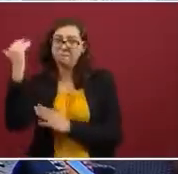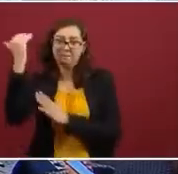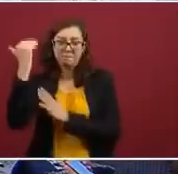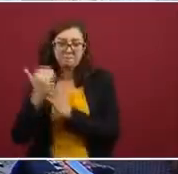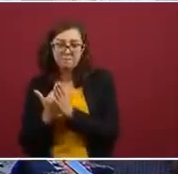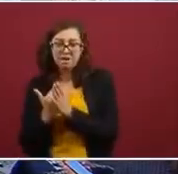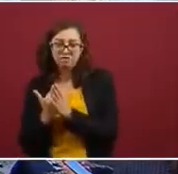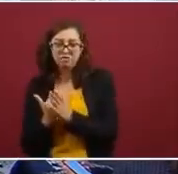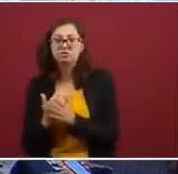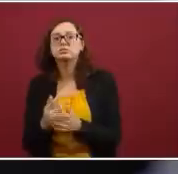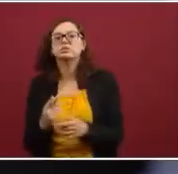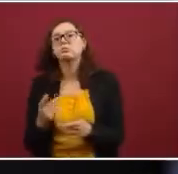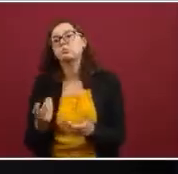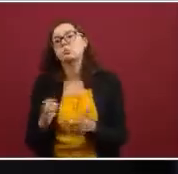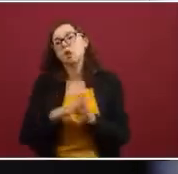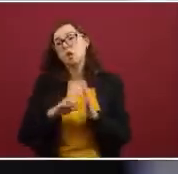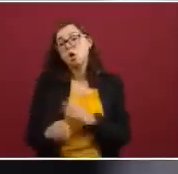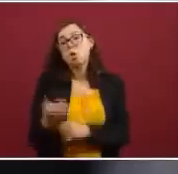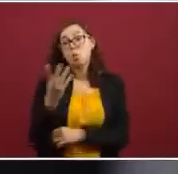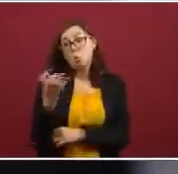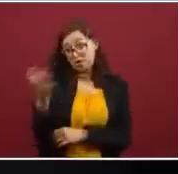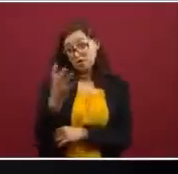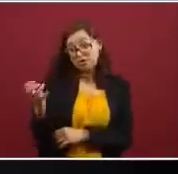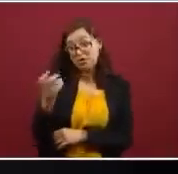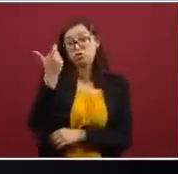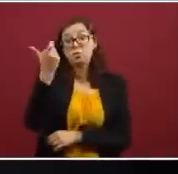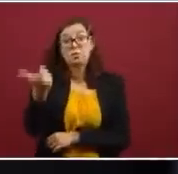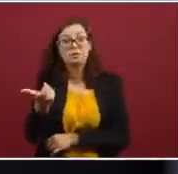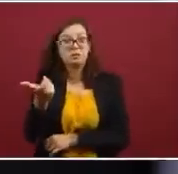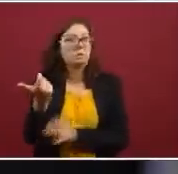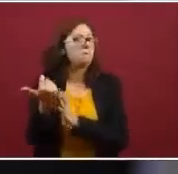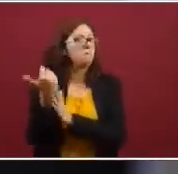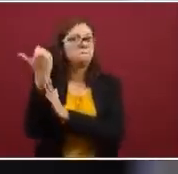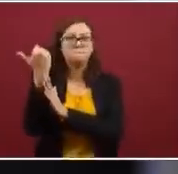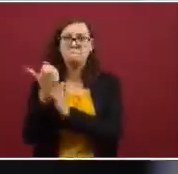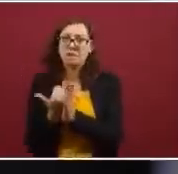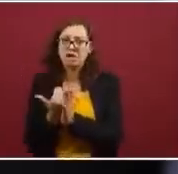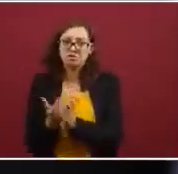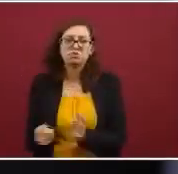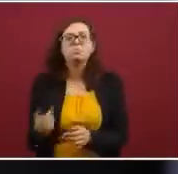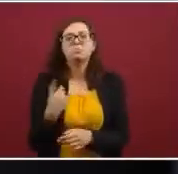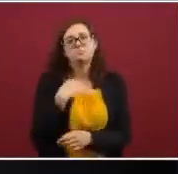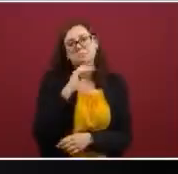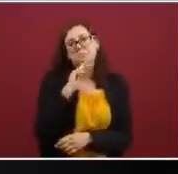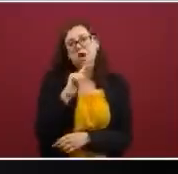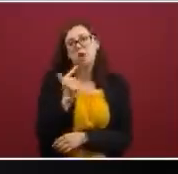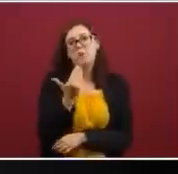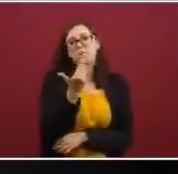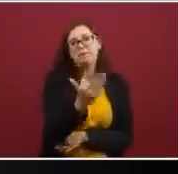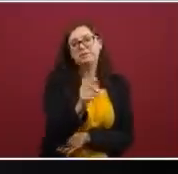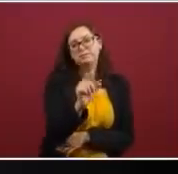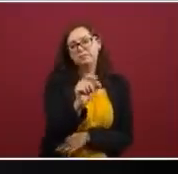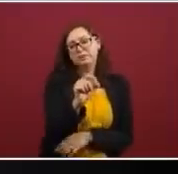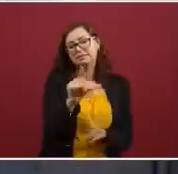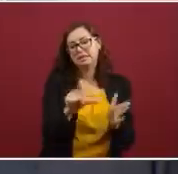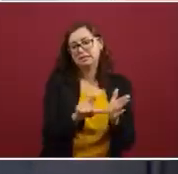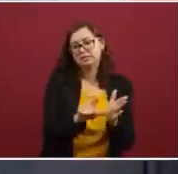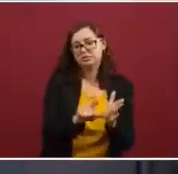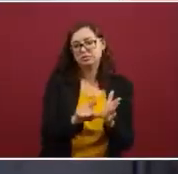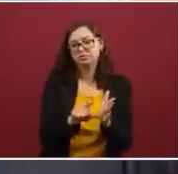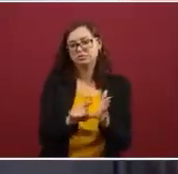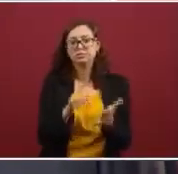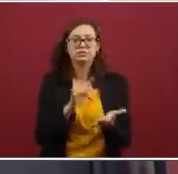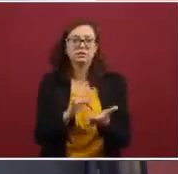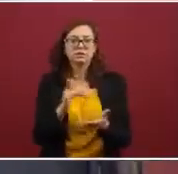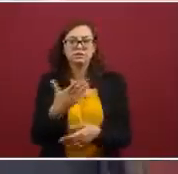en pesos, si cargas 400 pesos, a lo mejor te dan mucho menos que cargaras 20 litros, que serían como 409 pesos. Gracias,